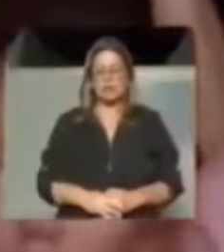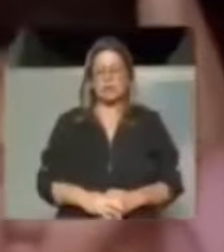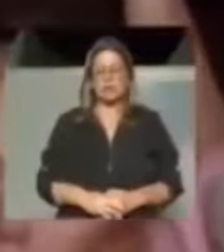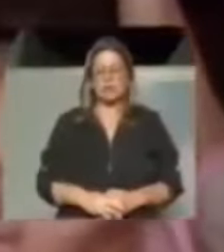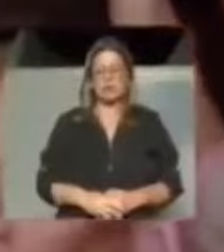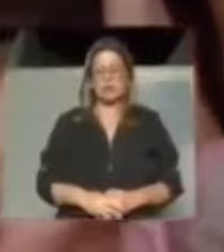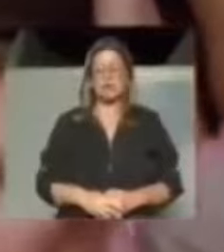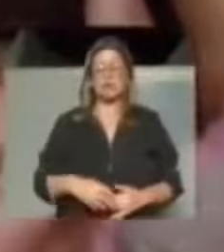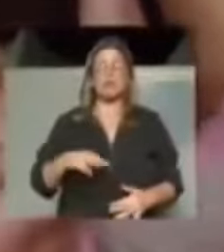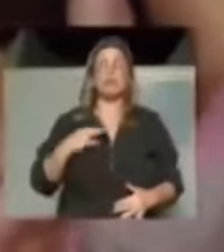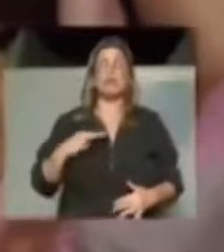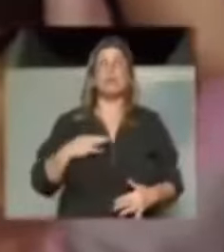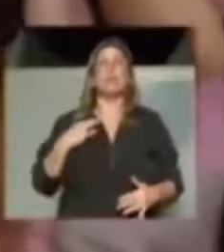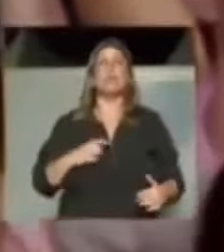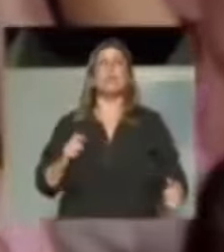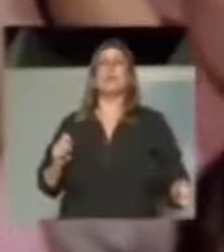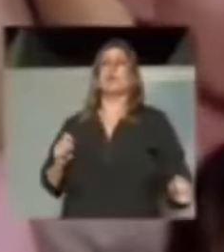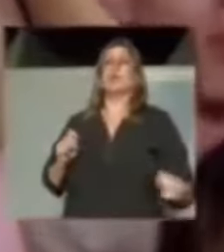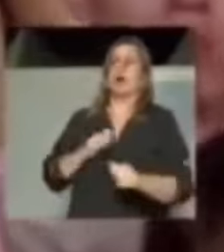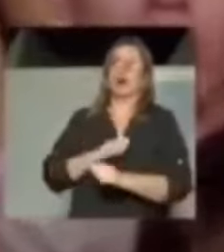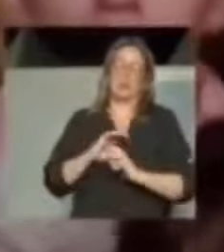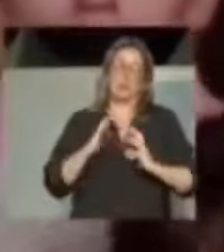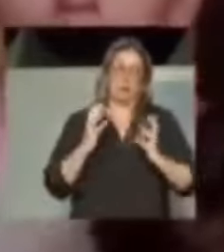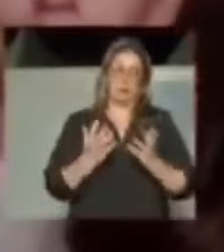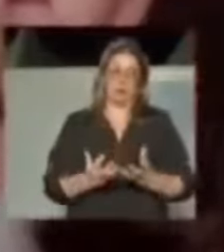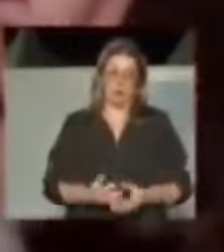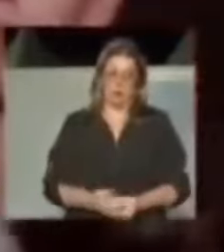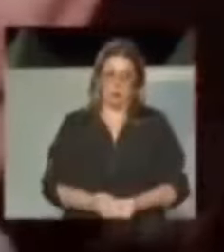Jenes un cambio mundo